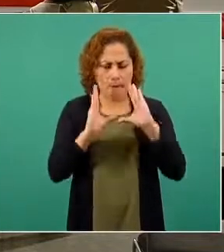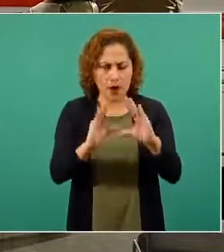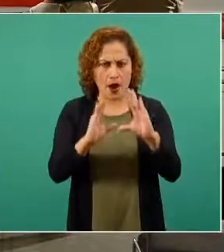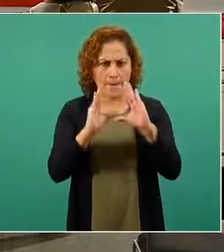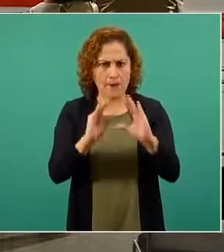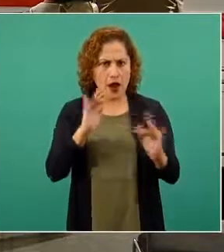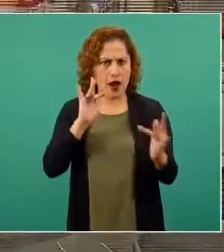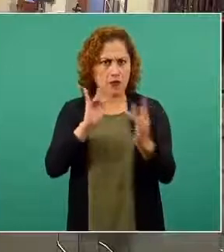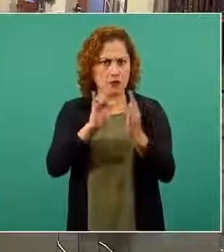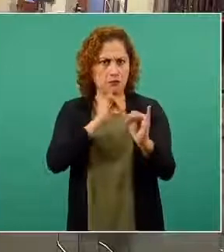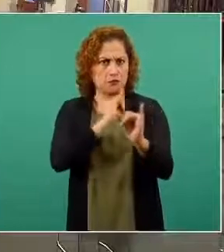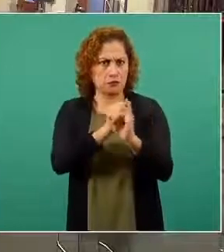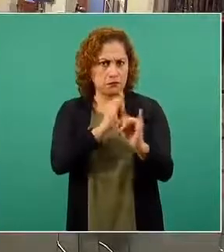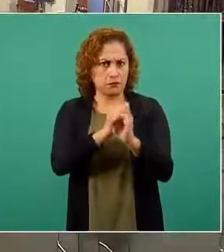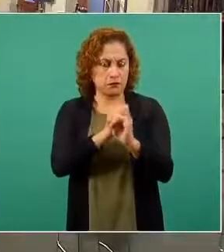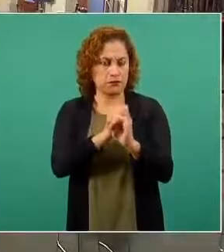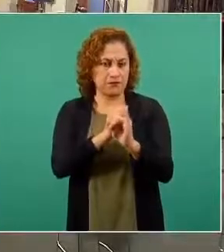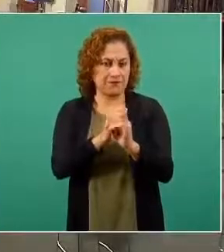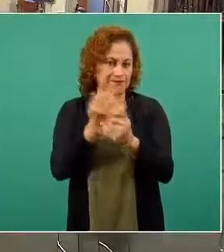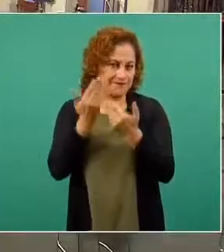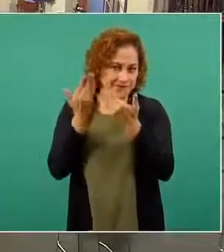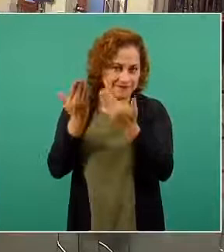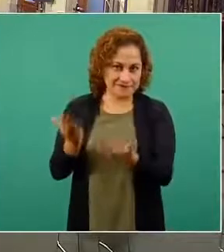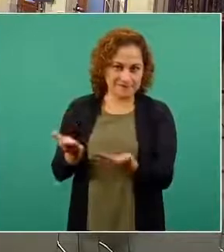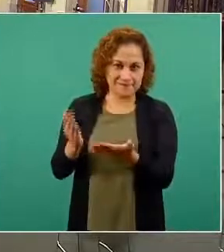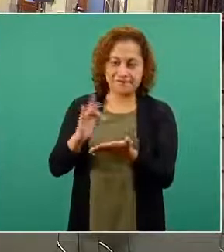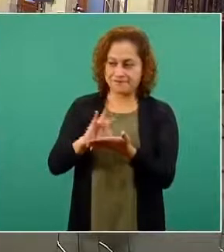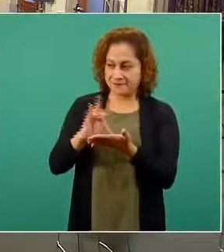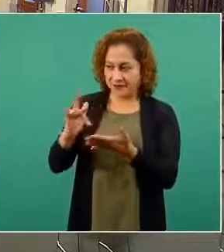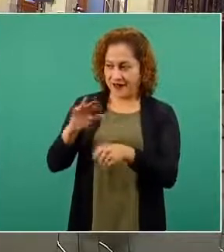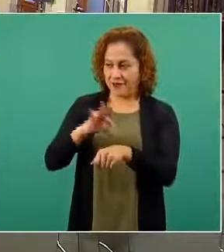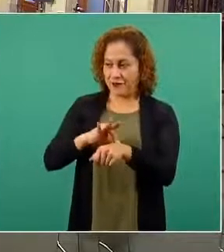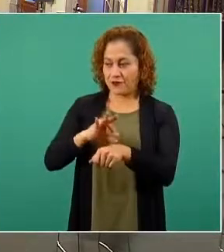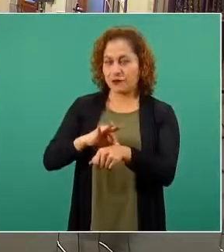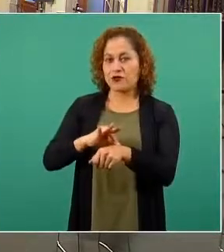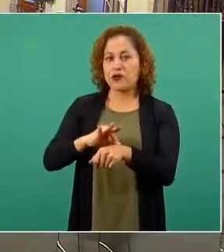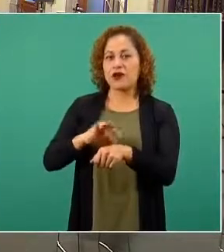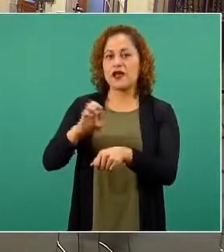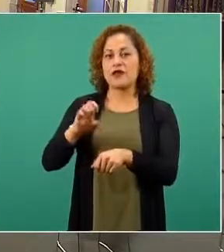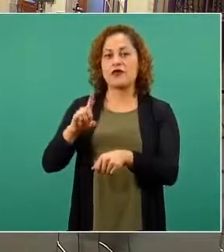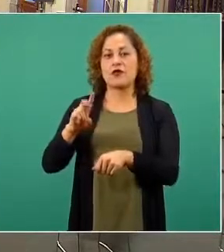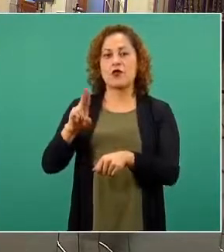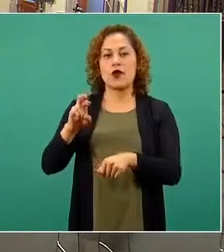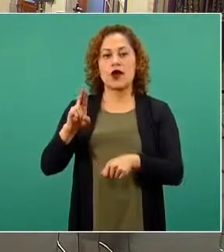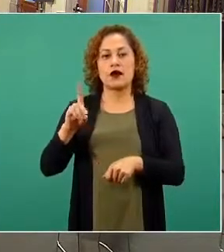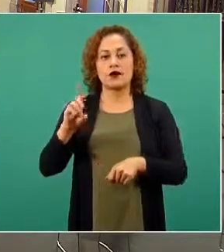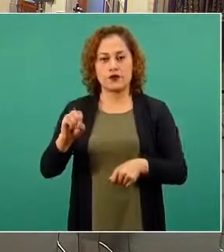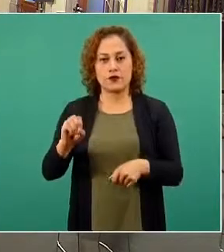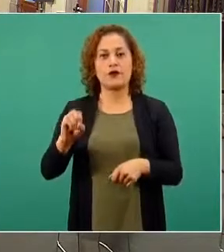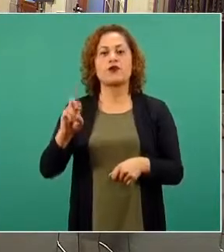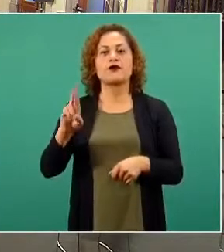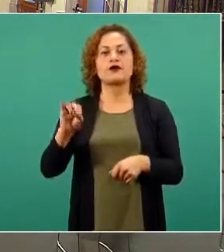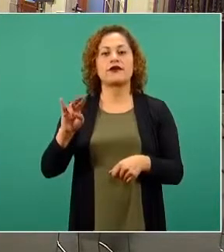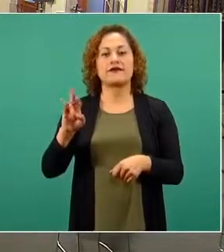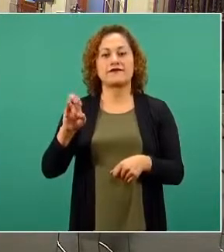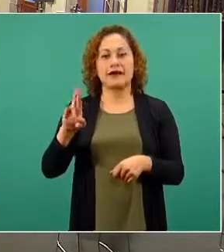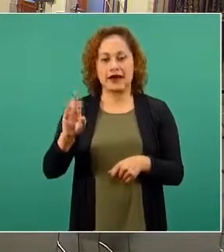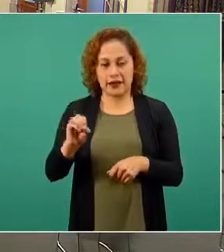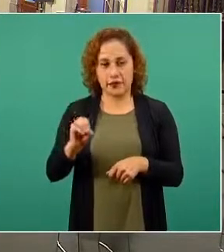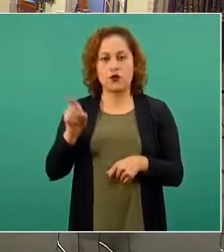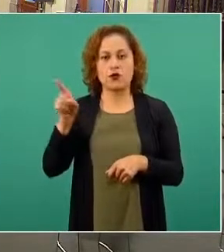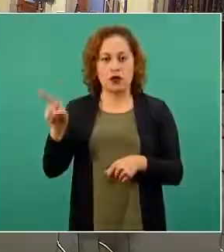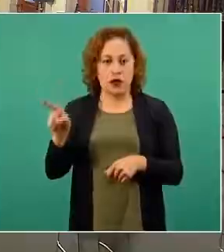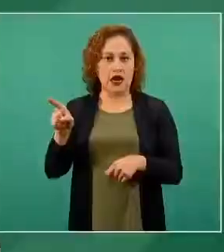para no quitar más tiempo a nuestros invitados, le agradecería al doctor Eduardo Rivero Cigarroa, quien repito es jefe